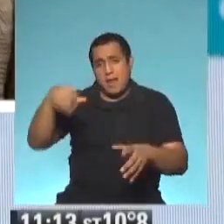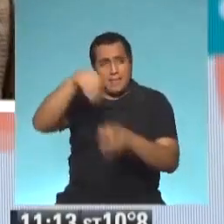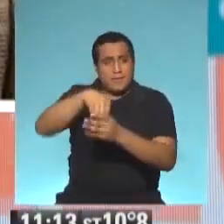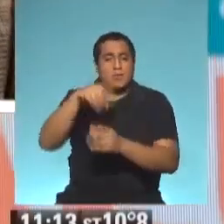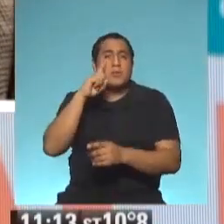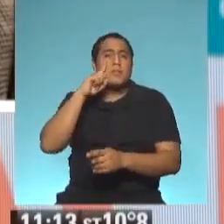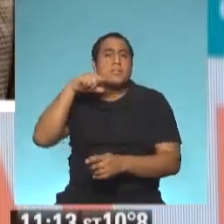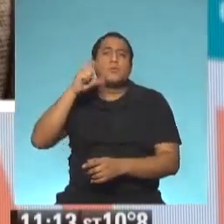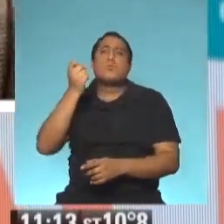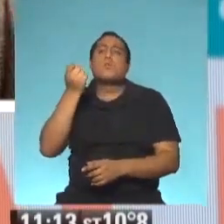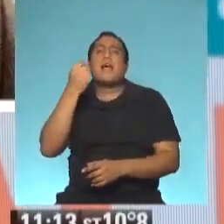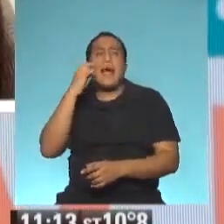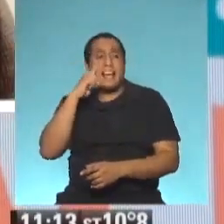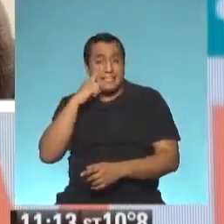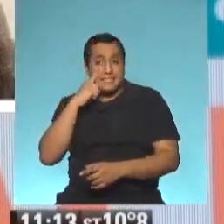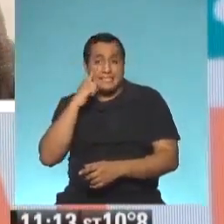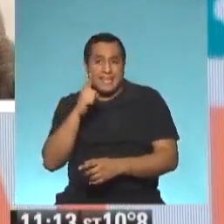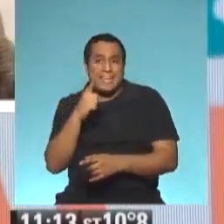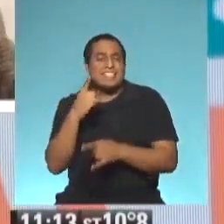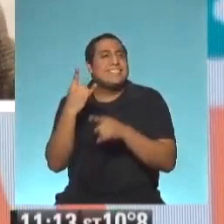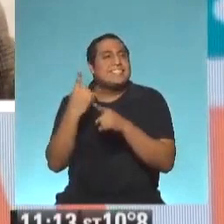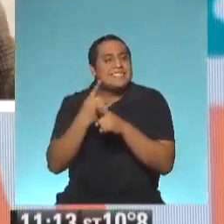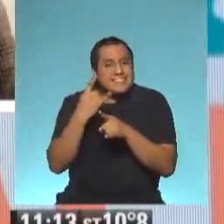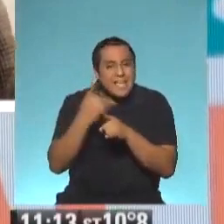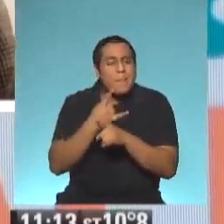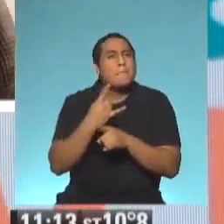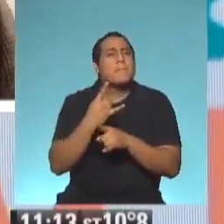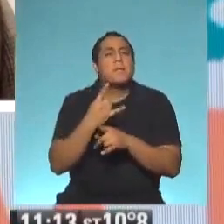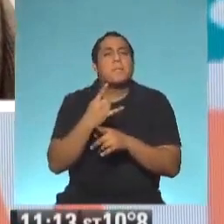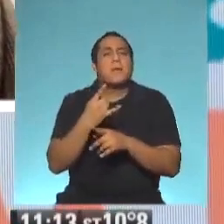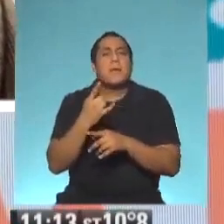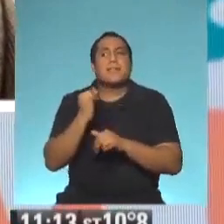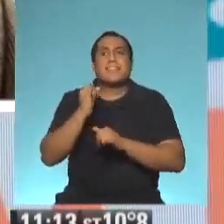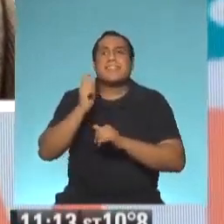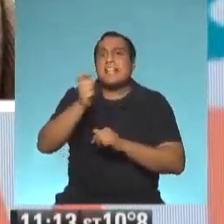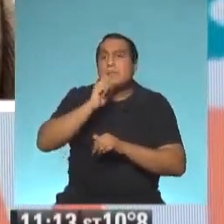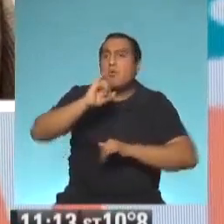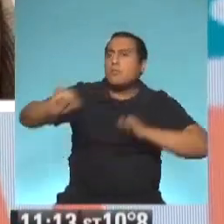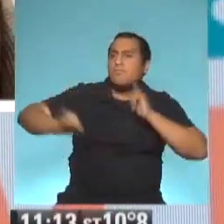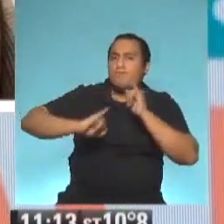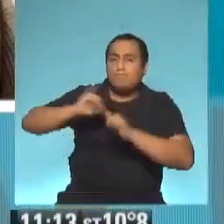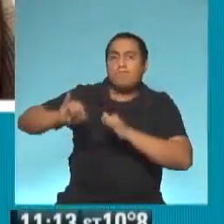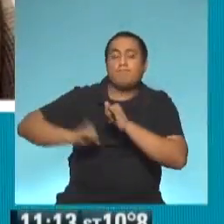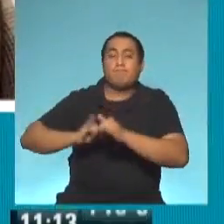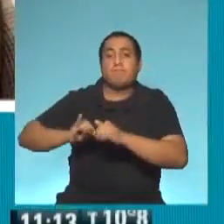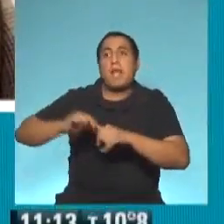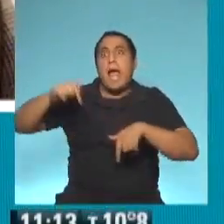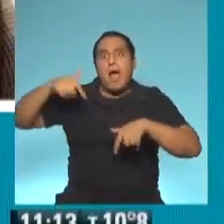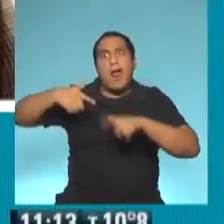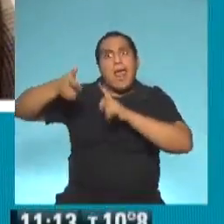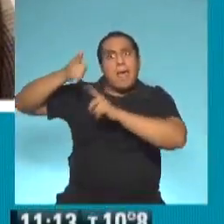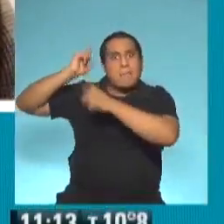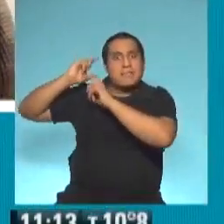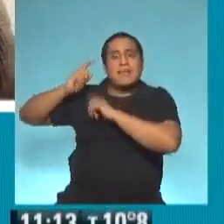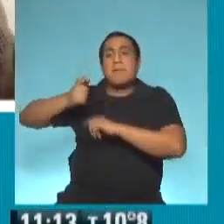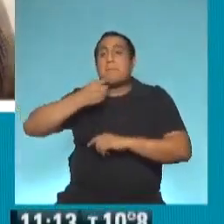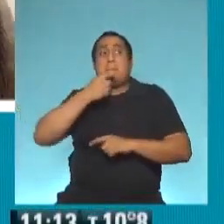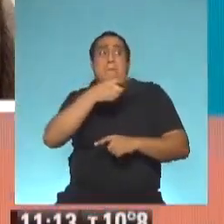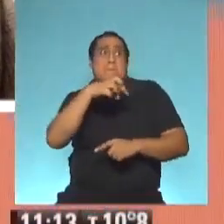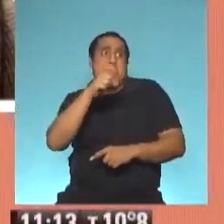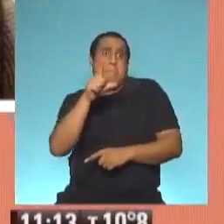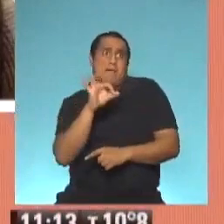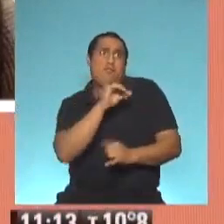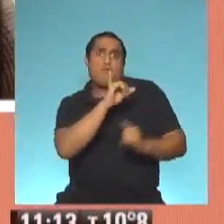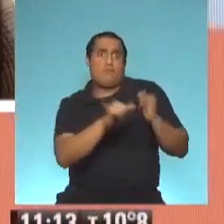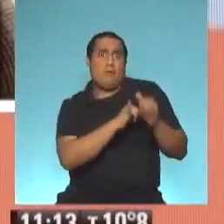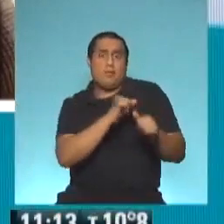siempre se intentan transmitir, fortalecer. ¿Cuán importante es esta experiencia contada, por ejemplo, en este caso por Pablo y